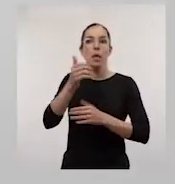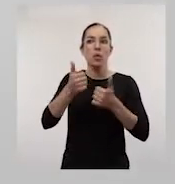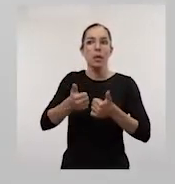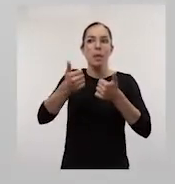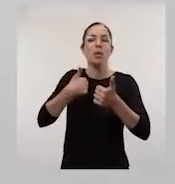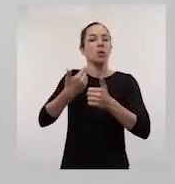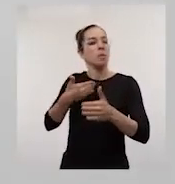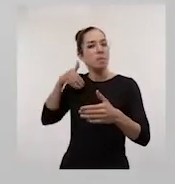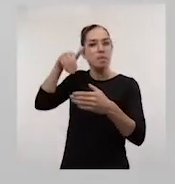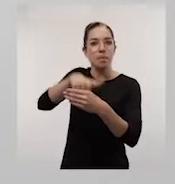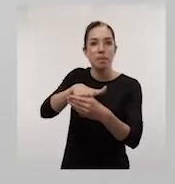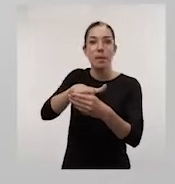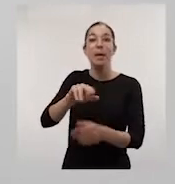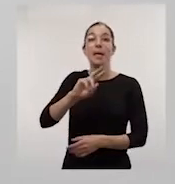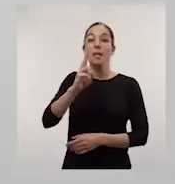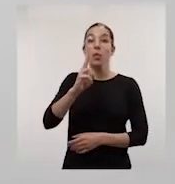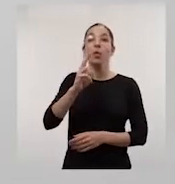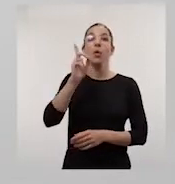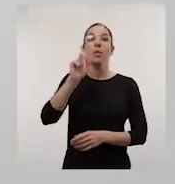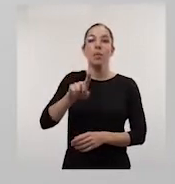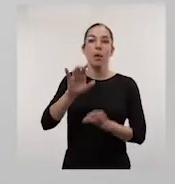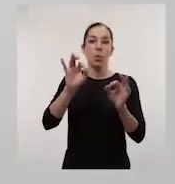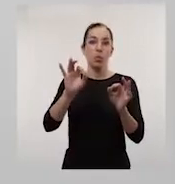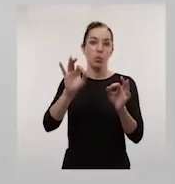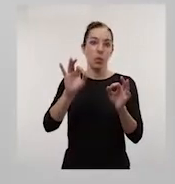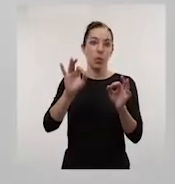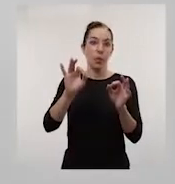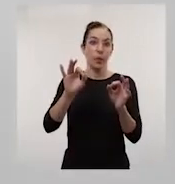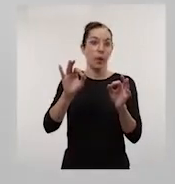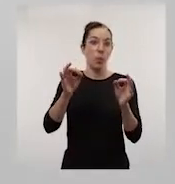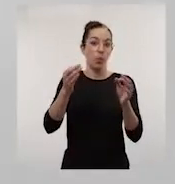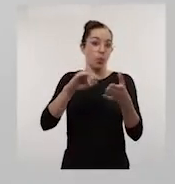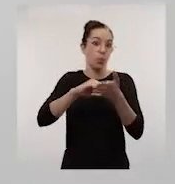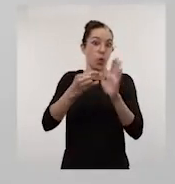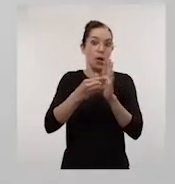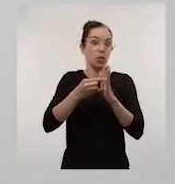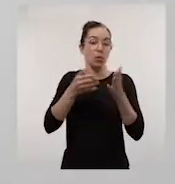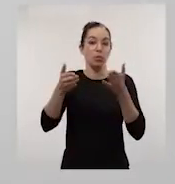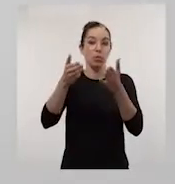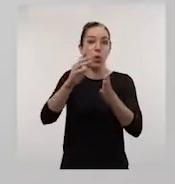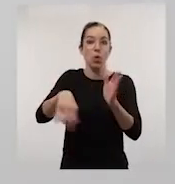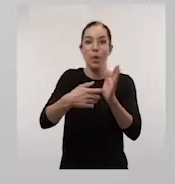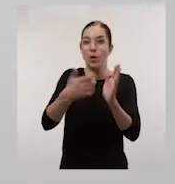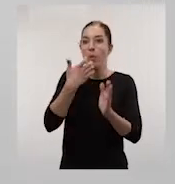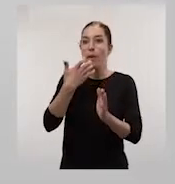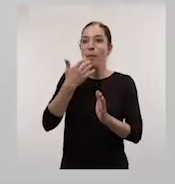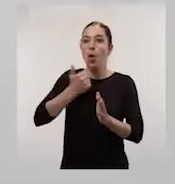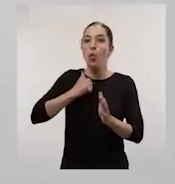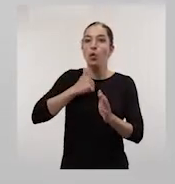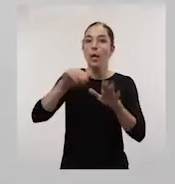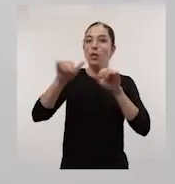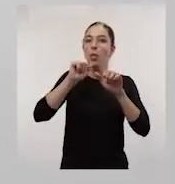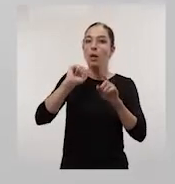propuestas cada vez más competitivas y segundo en todo el ciclo de vida de un proyecto desde localizar oportunidades en las